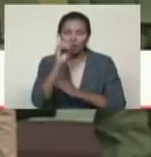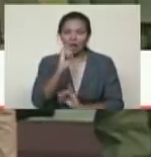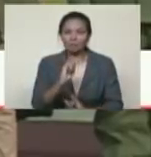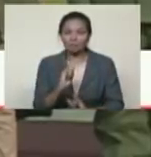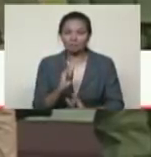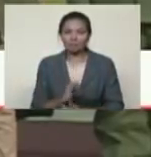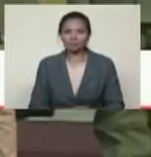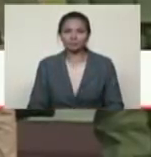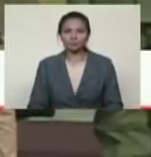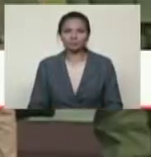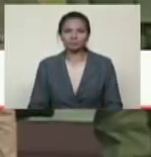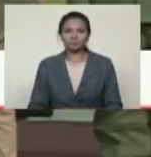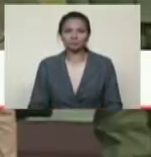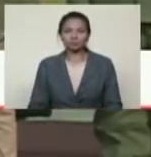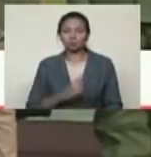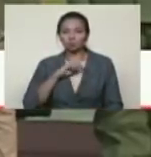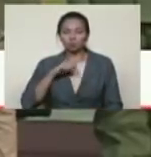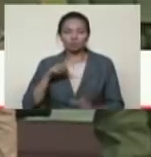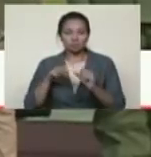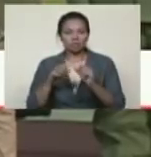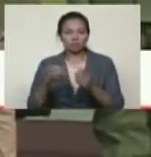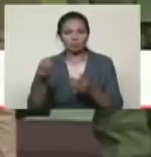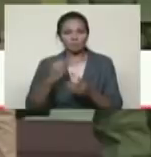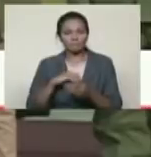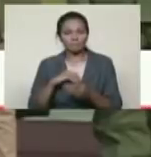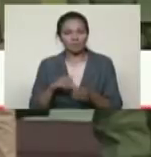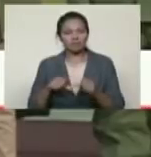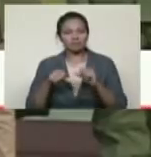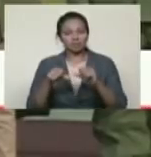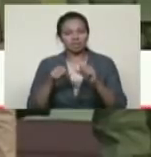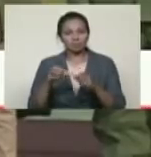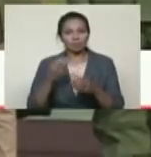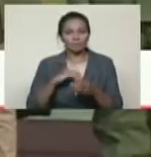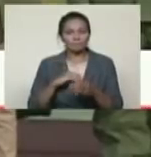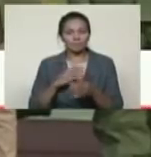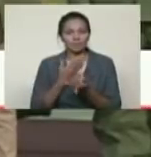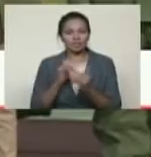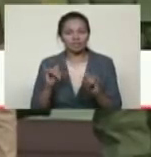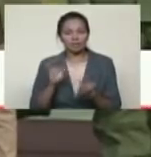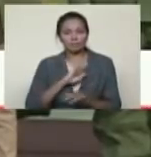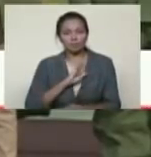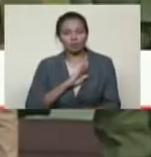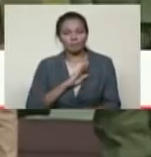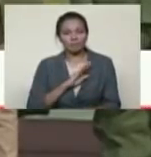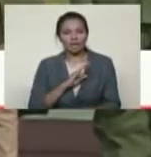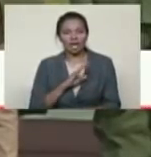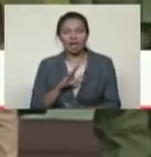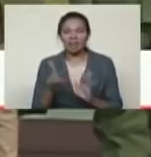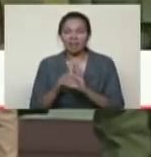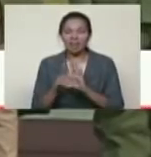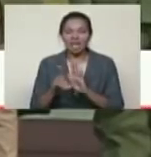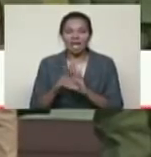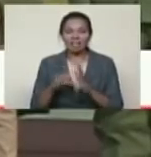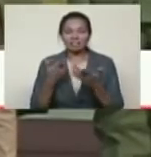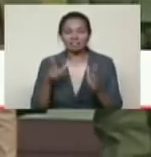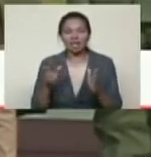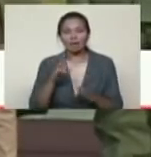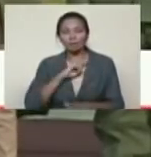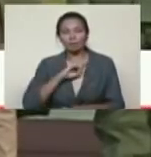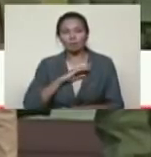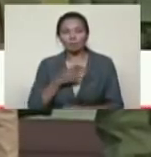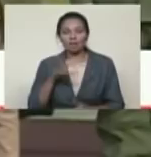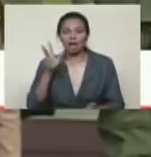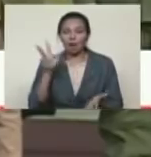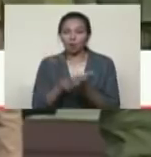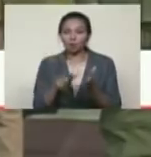independentista y seguimos en la misma marcha por la dignidad y la lealtad de una república que se lo merece. Autorizado,